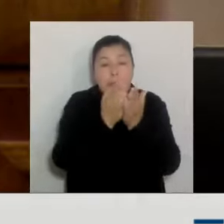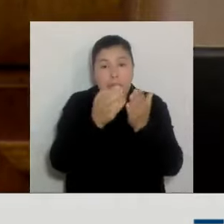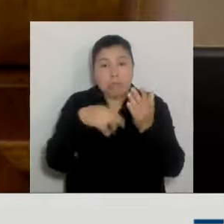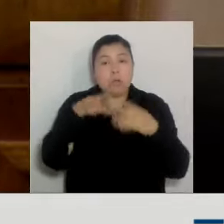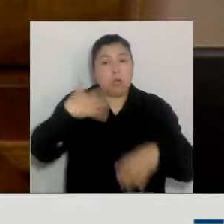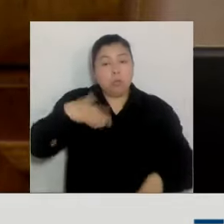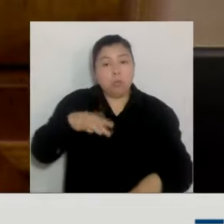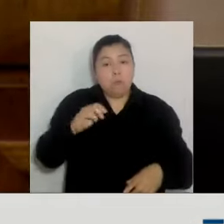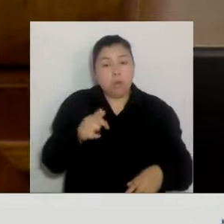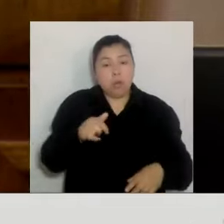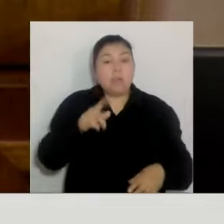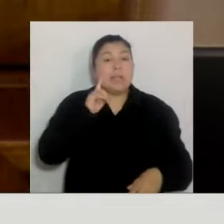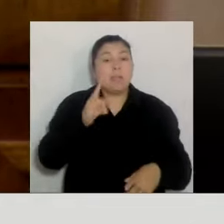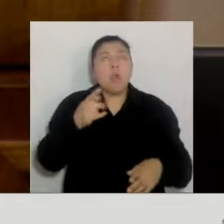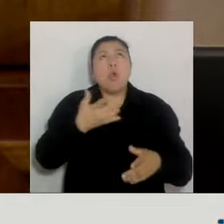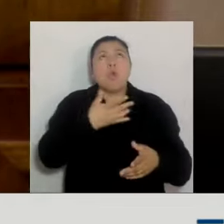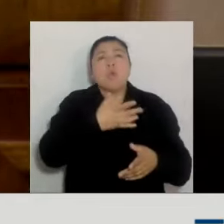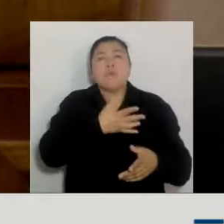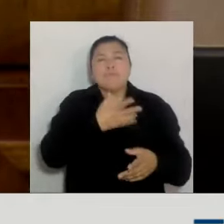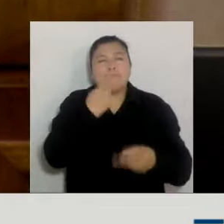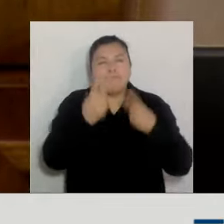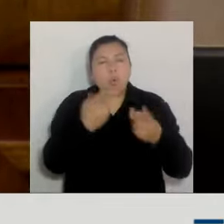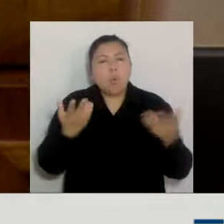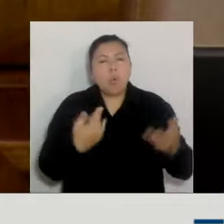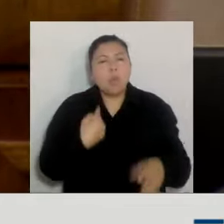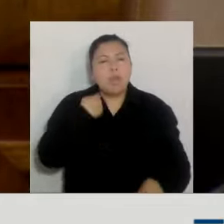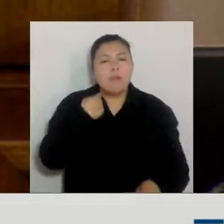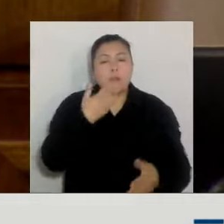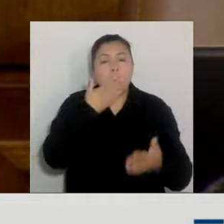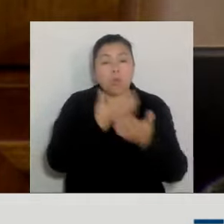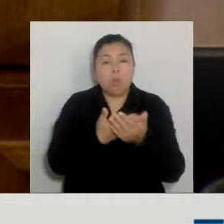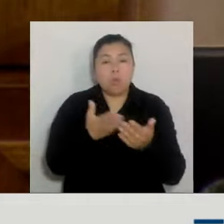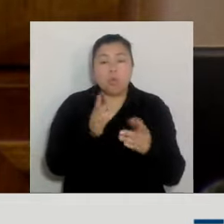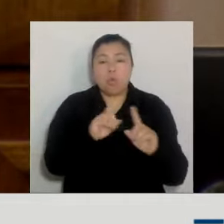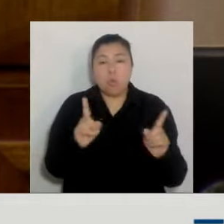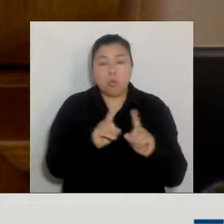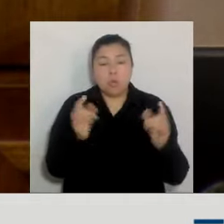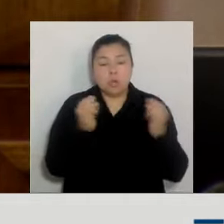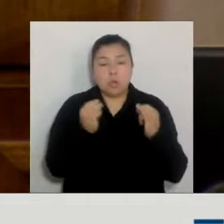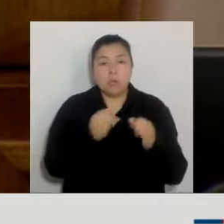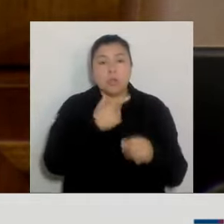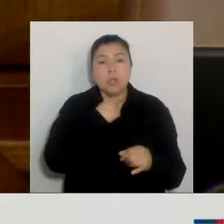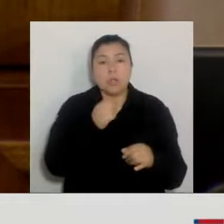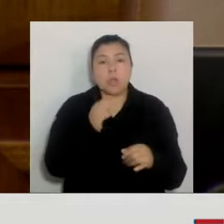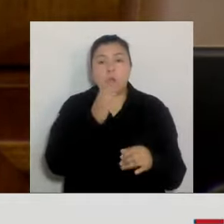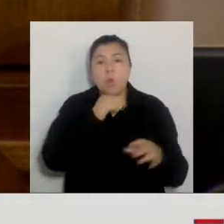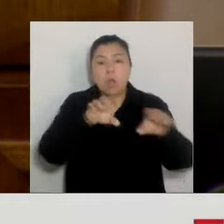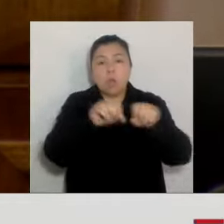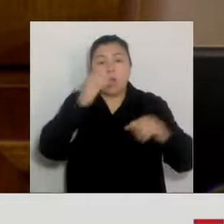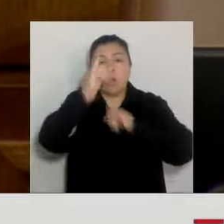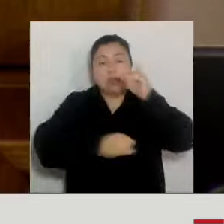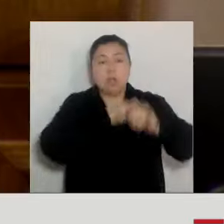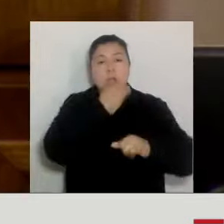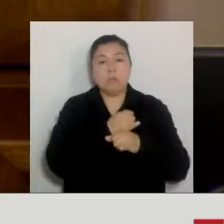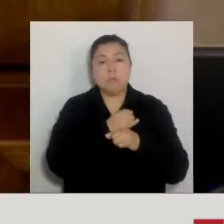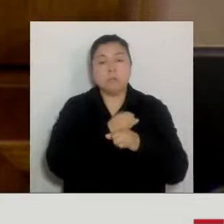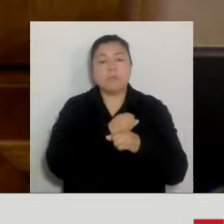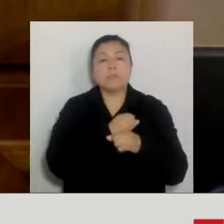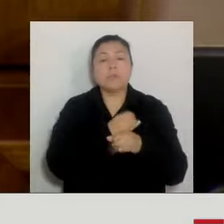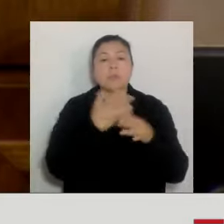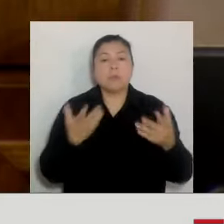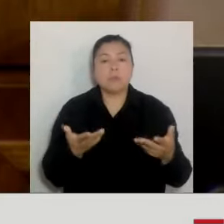tenemos pero no veo cómo les afecta eh cuando no está en la forma en la que quieren no hay consenso internacional por ejemplo respecto a